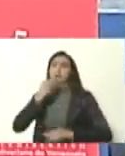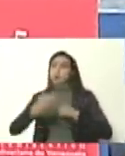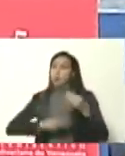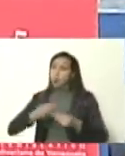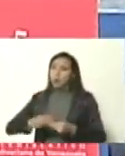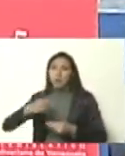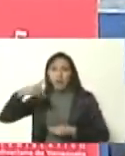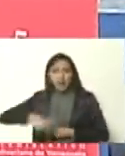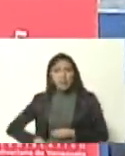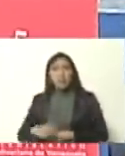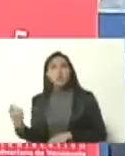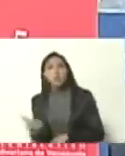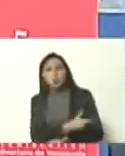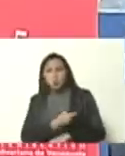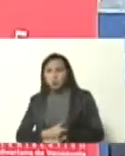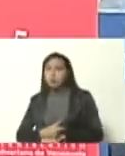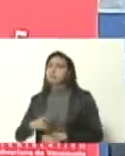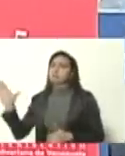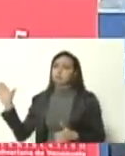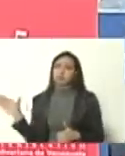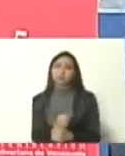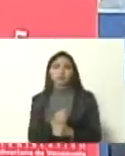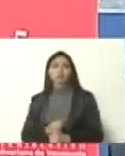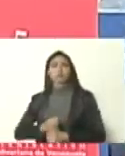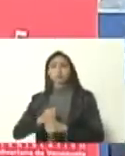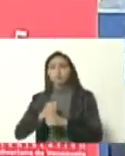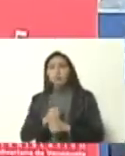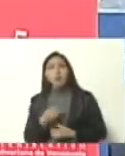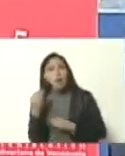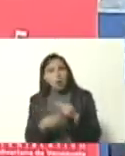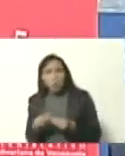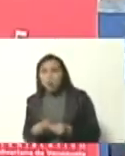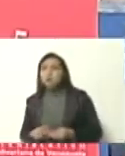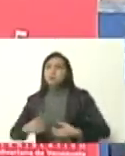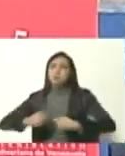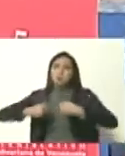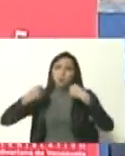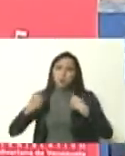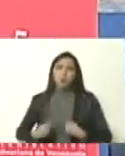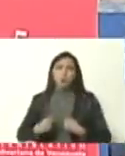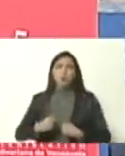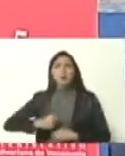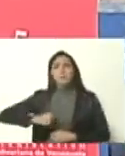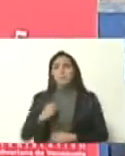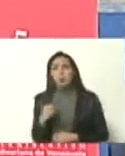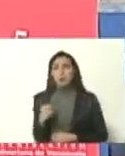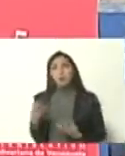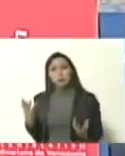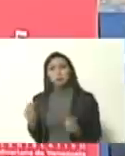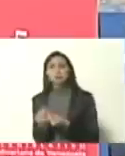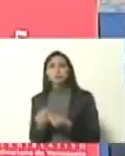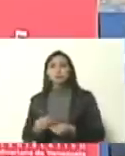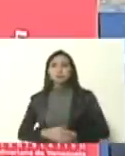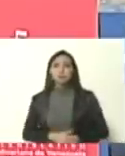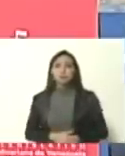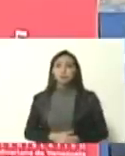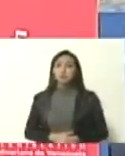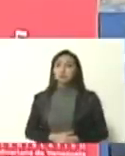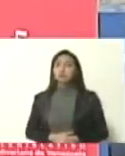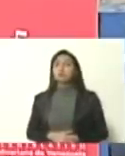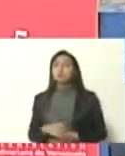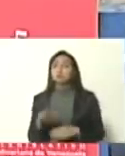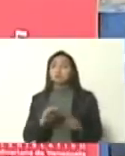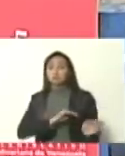el gobierno bolivariano, de la Fuerza Armada Nacional Bolivariana, de la Policía Nacional y del pueblo de Venezuela. Voy a darle el derecho de